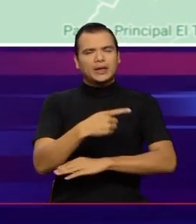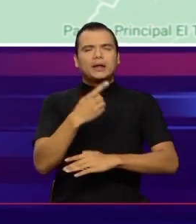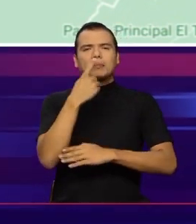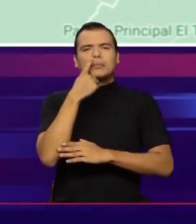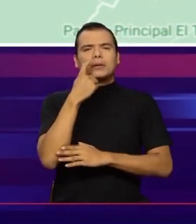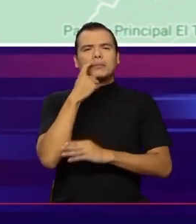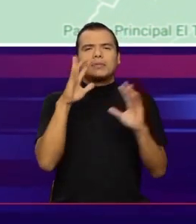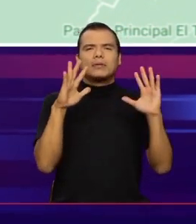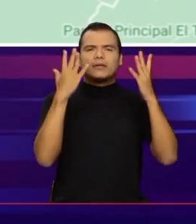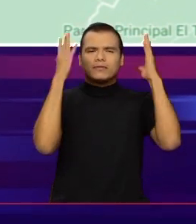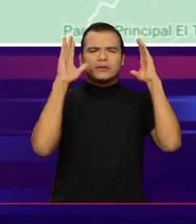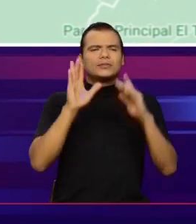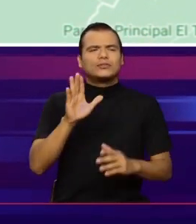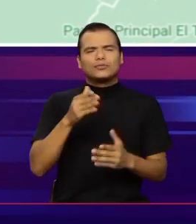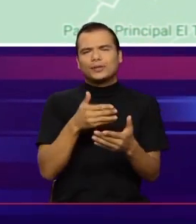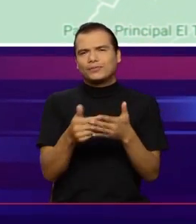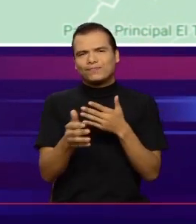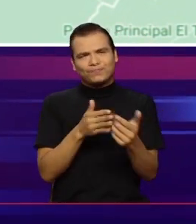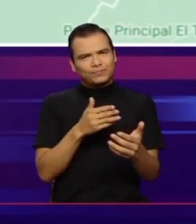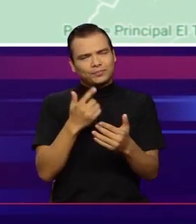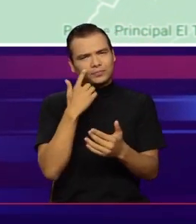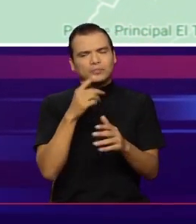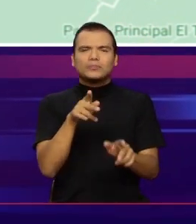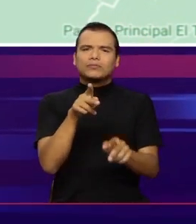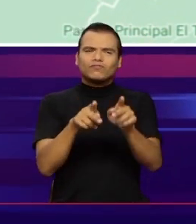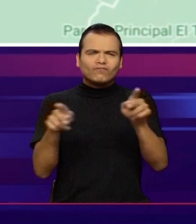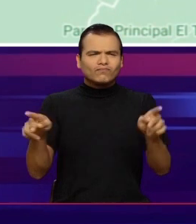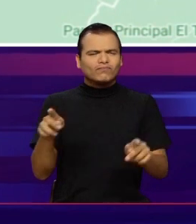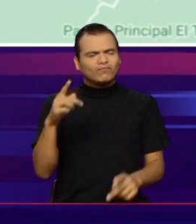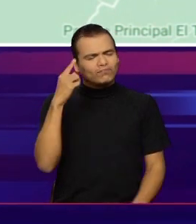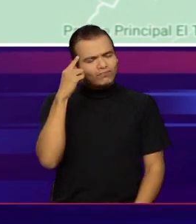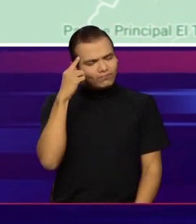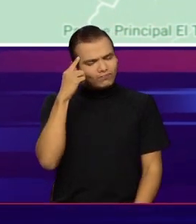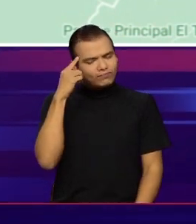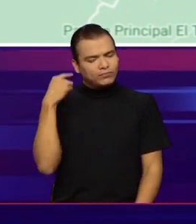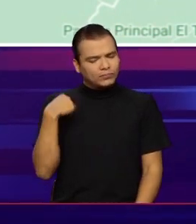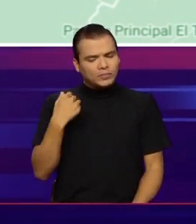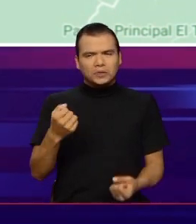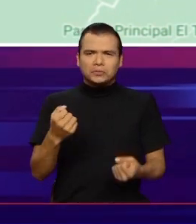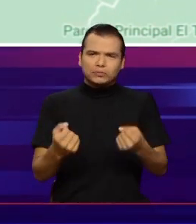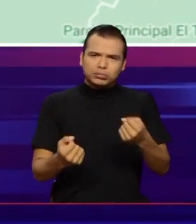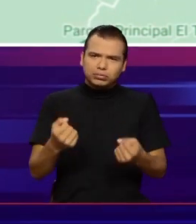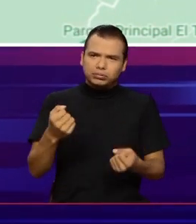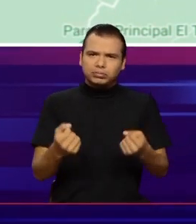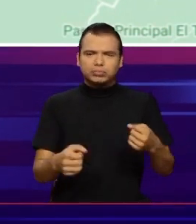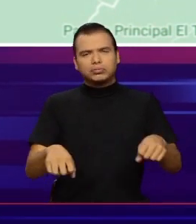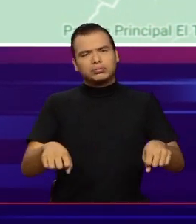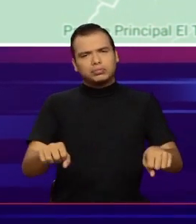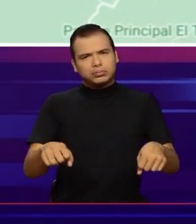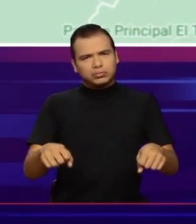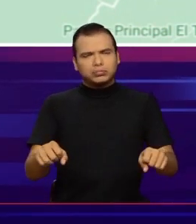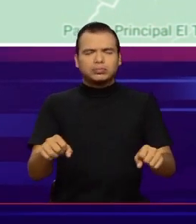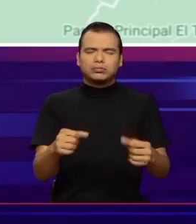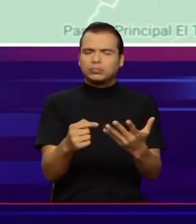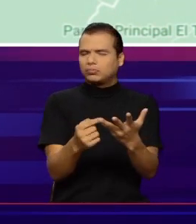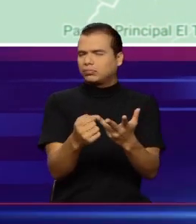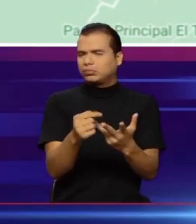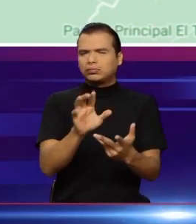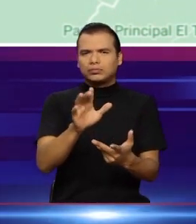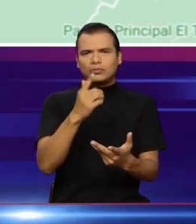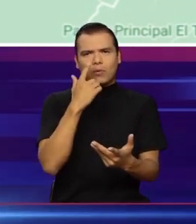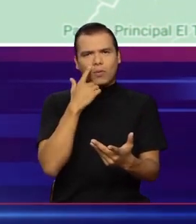conducción y por favor ser un poco más responsables Al momento de no poner en peligro a toda la ciudadanía damos